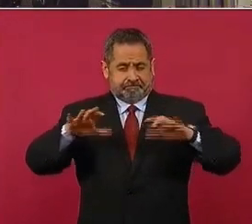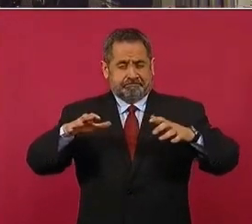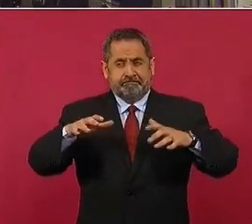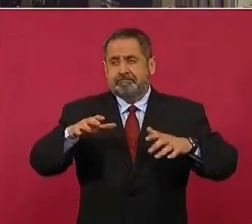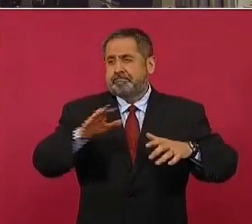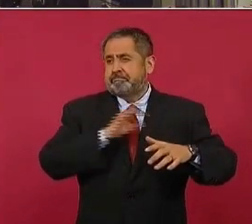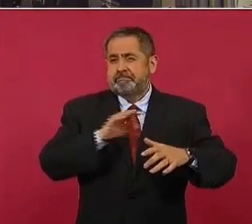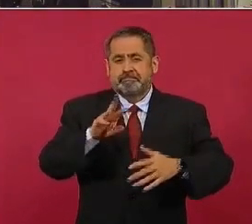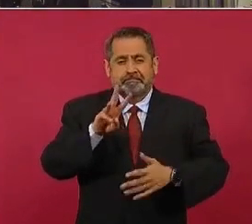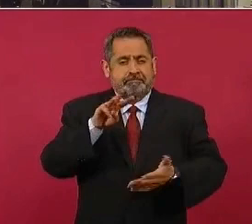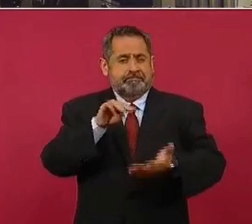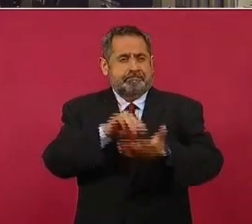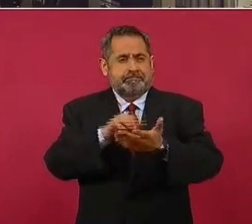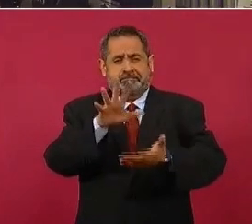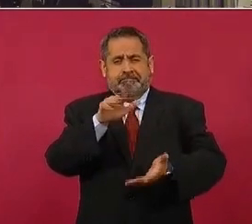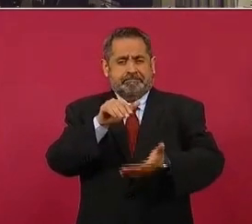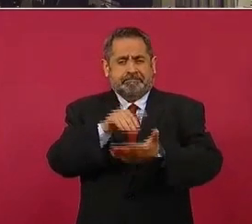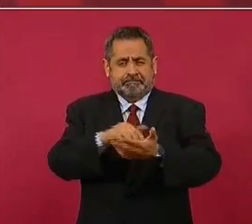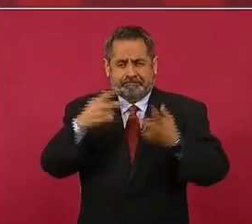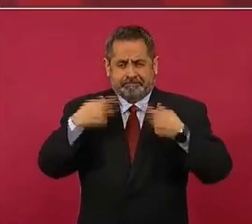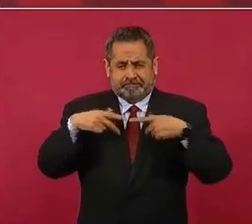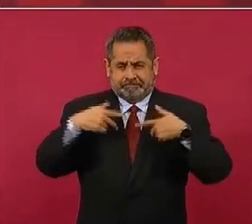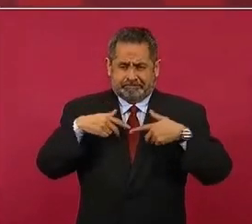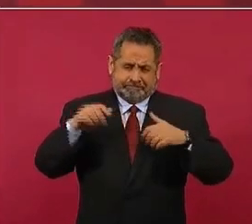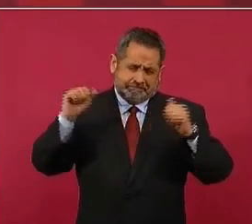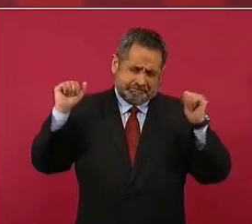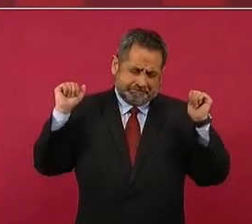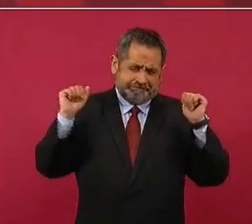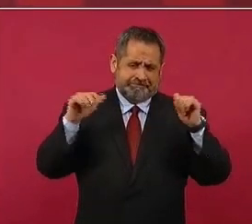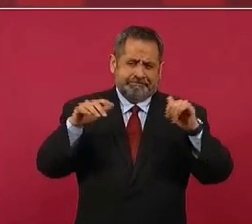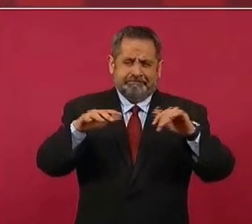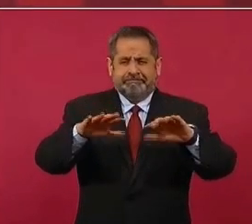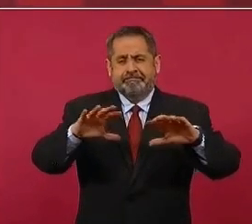como de 3,000, 5,000 personas,